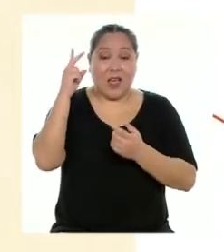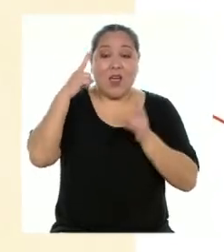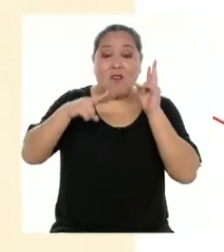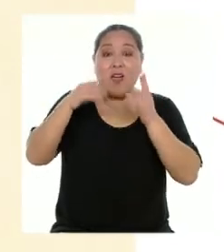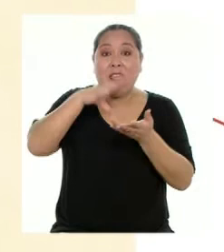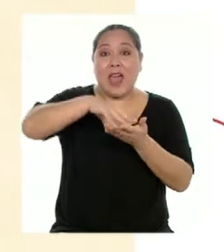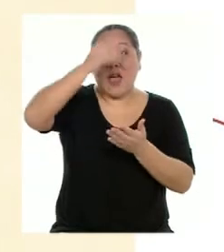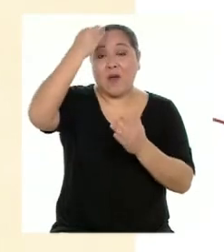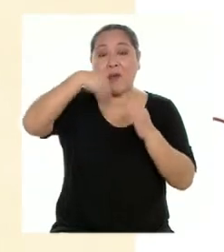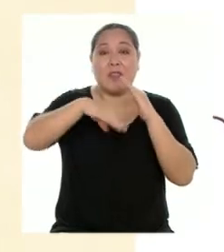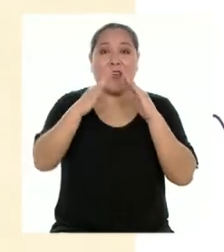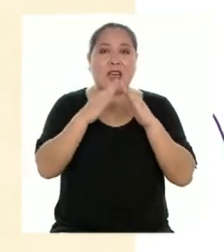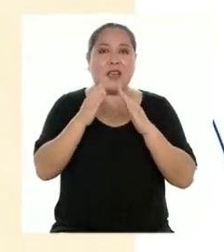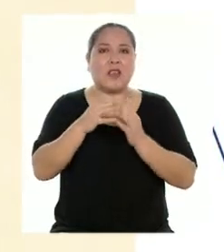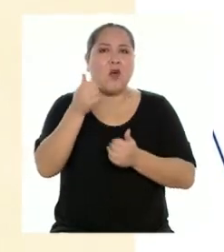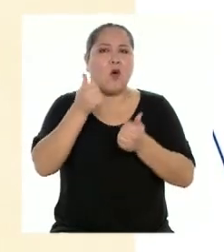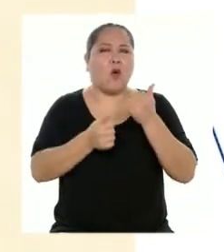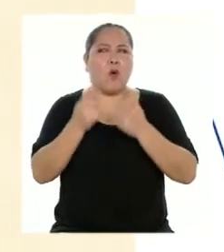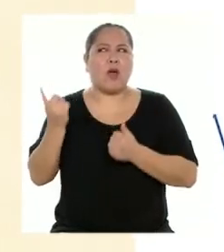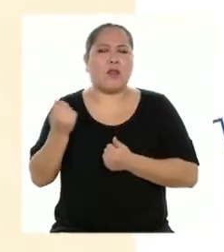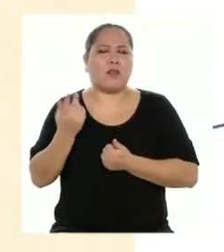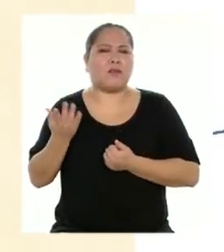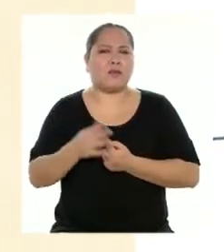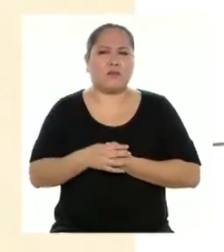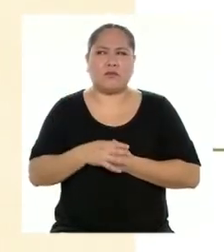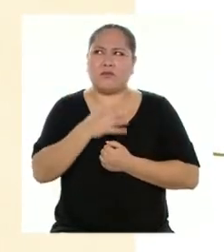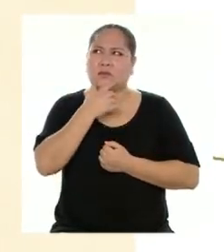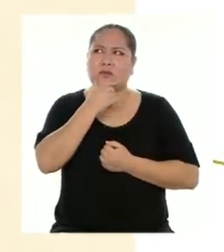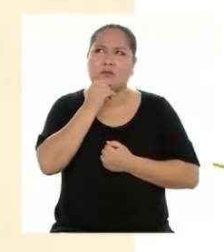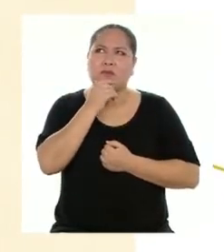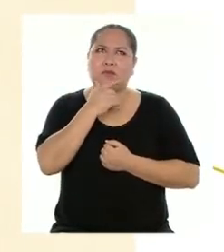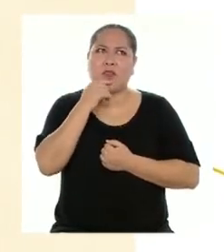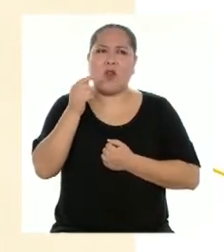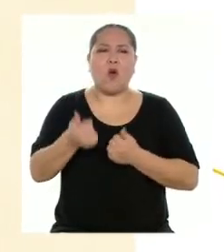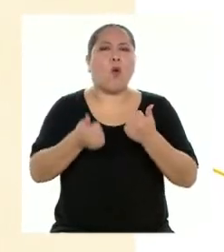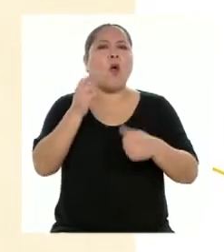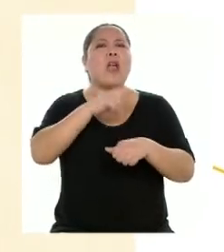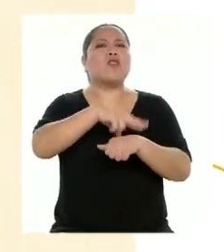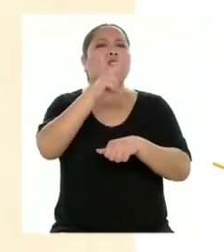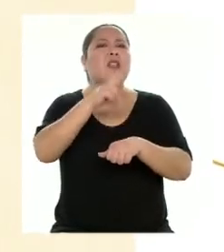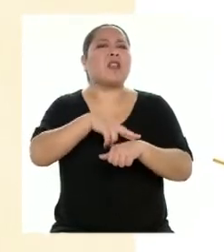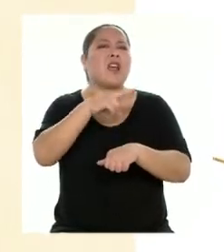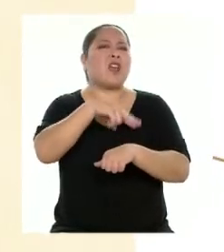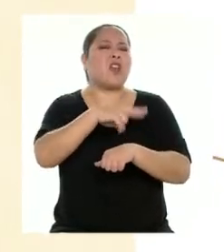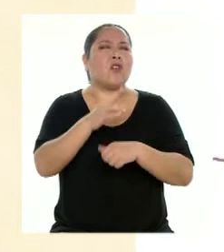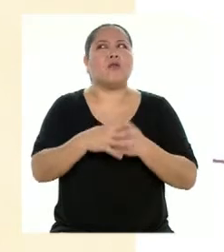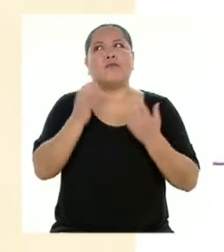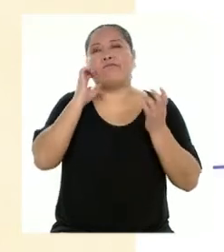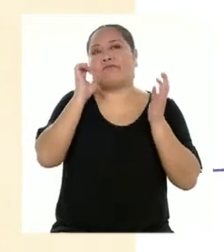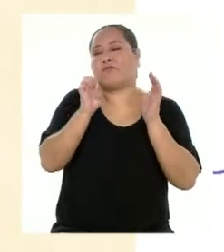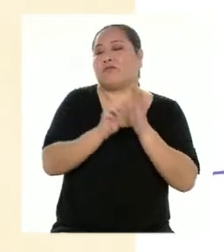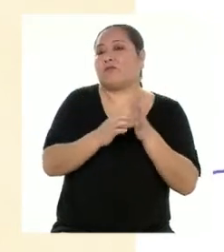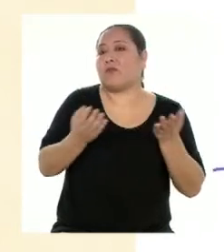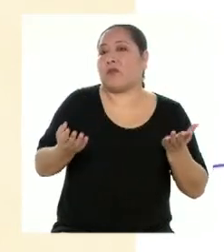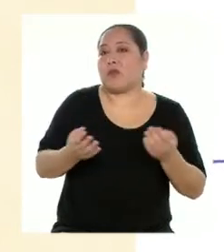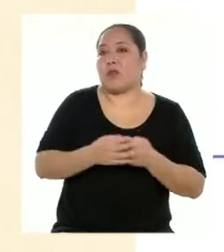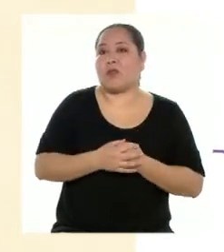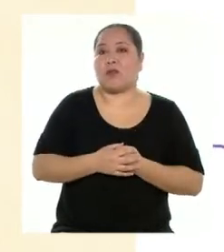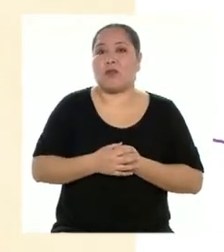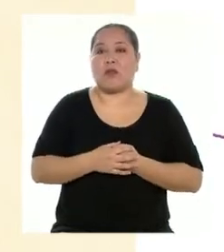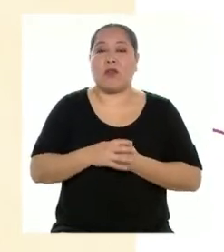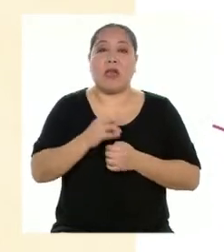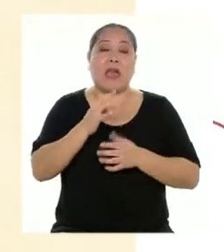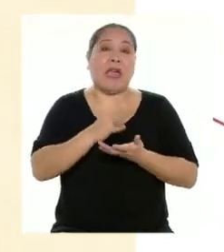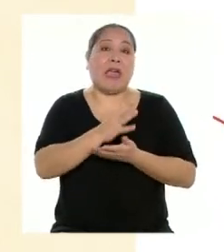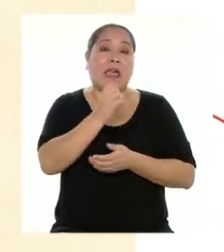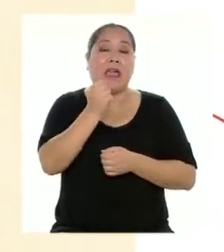momento. ¿Qué tipo de variable serían? ¿Cuáles serían dichas regiones? Serían, por ejemplo, Ica,